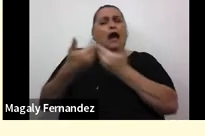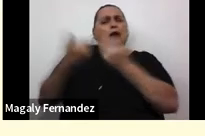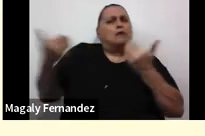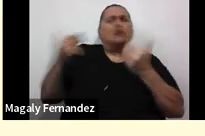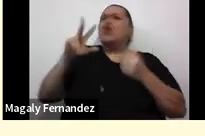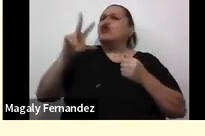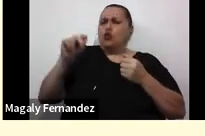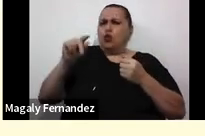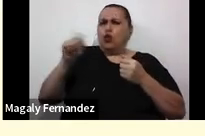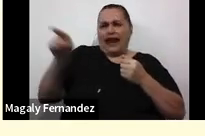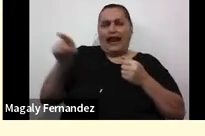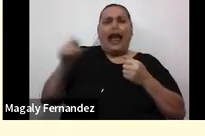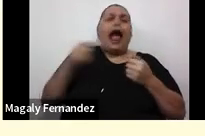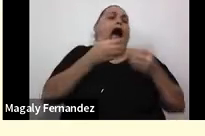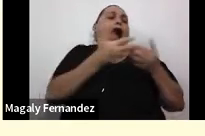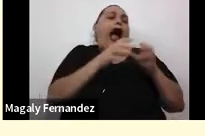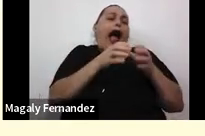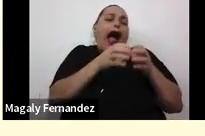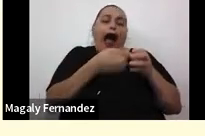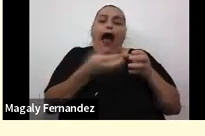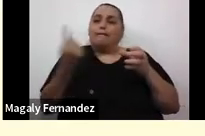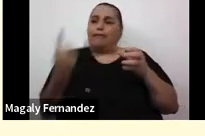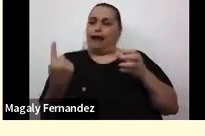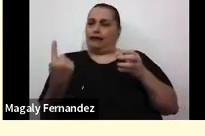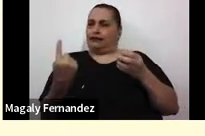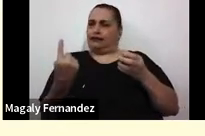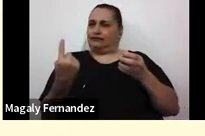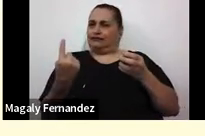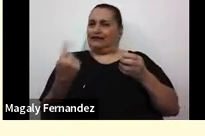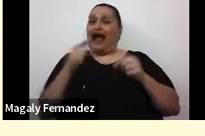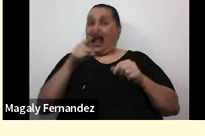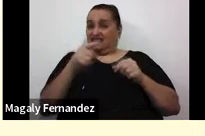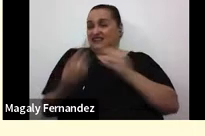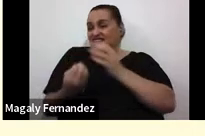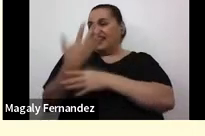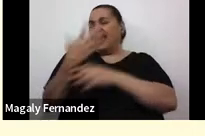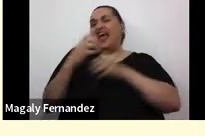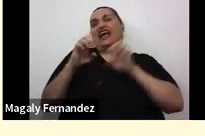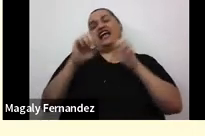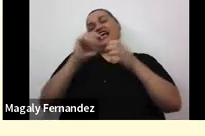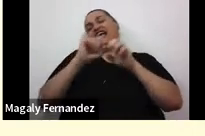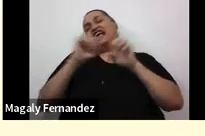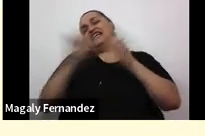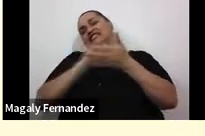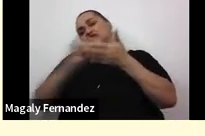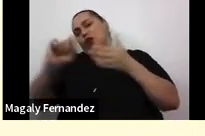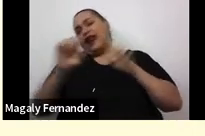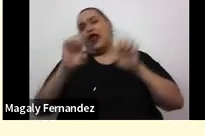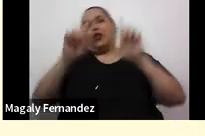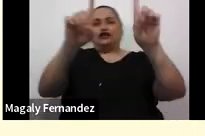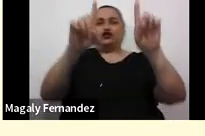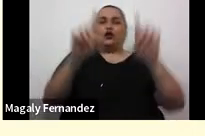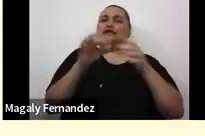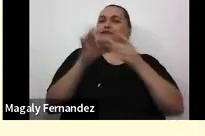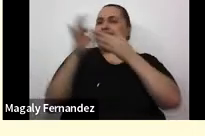tengamos lo aparte Y así fue como creamos las las escuelas de Educación Especial los hospitales psiquiátricos